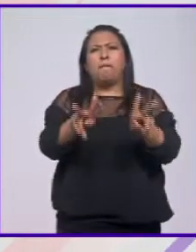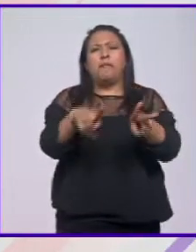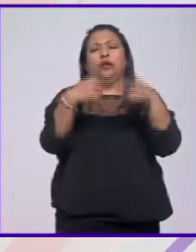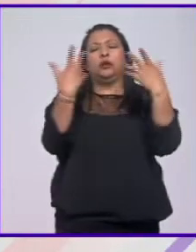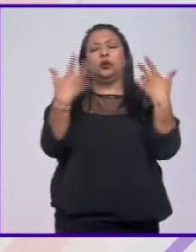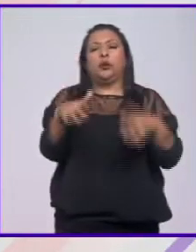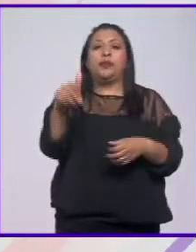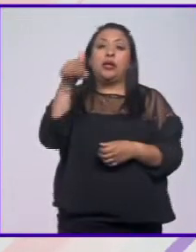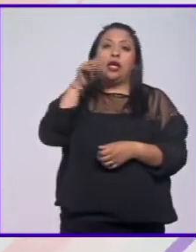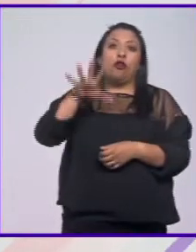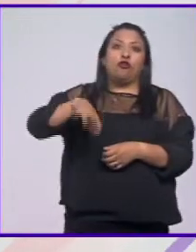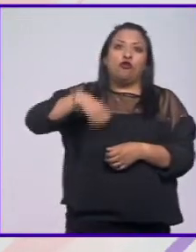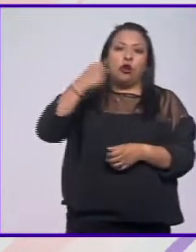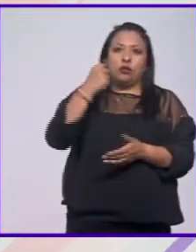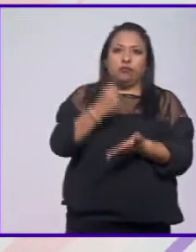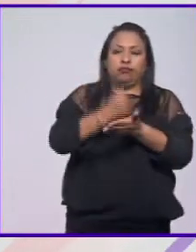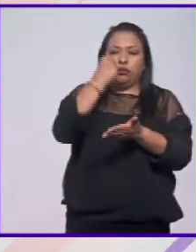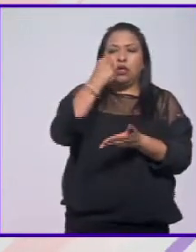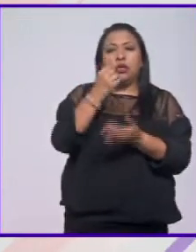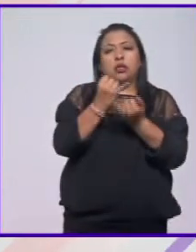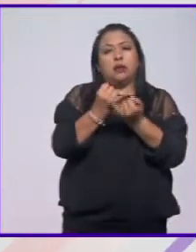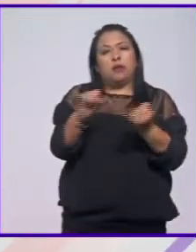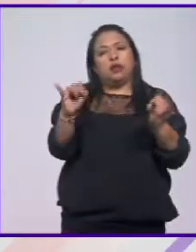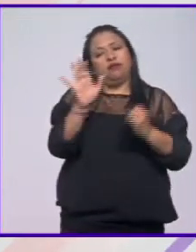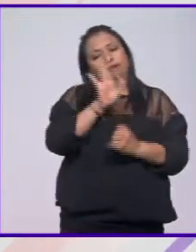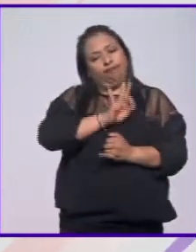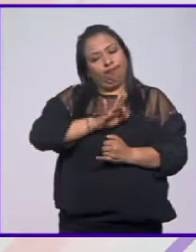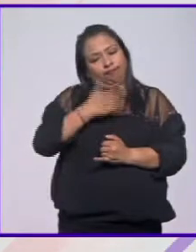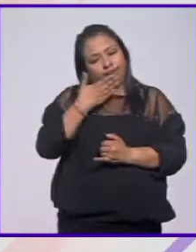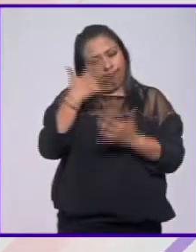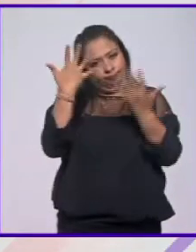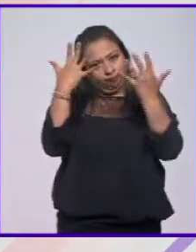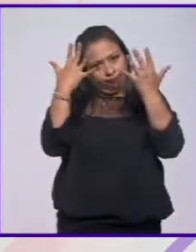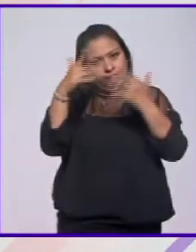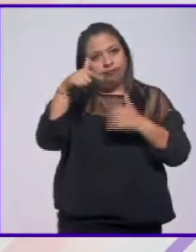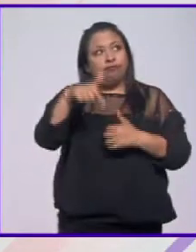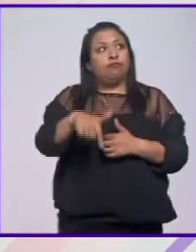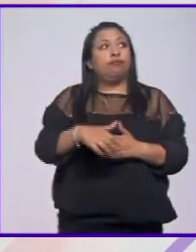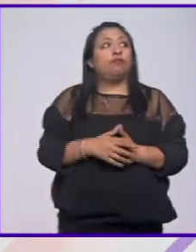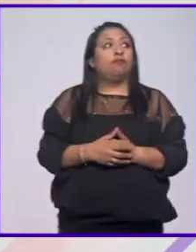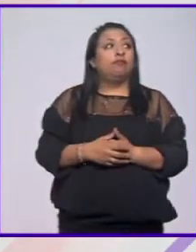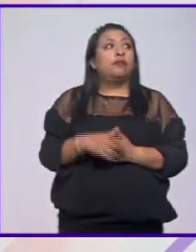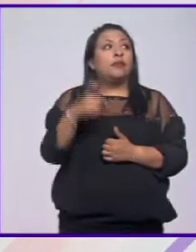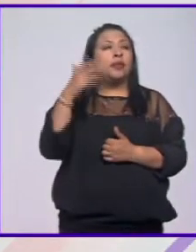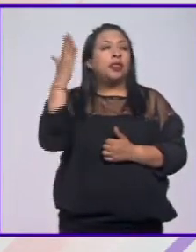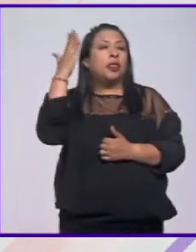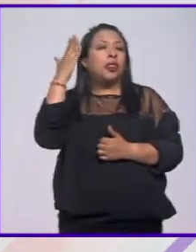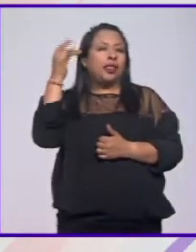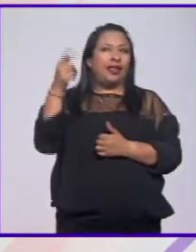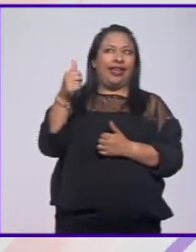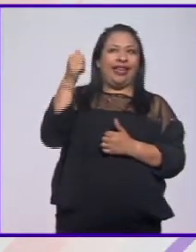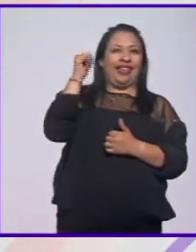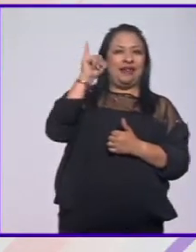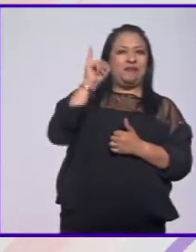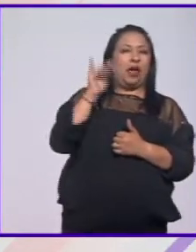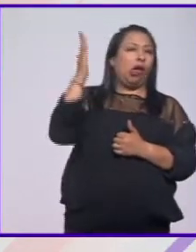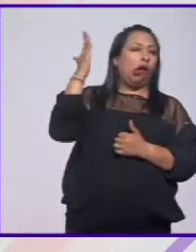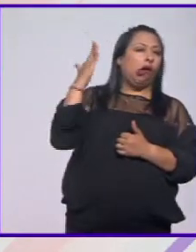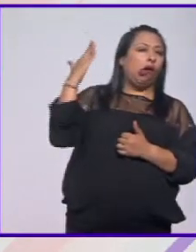el esfuerzo de las editoriales independientes se celebra y se aplaude aquí. Voy a acariciar a Brian May.